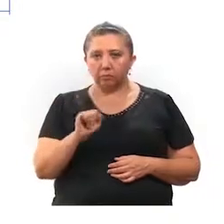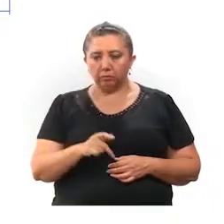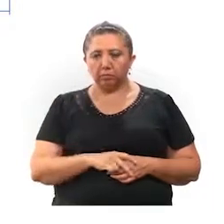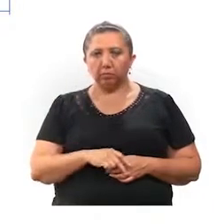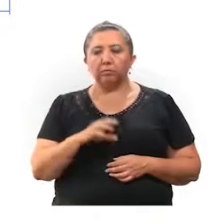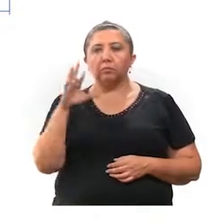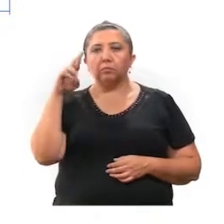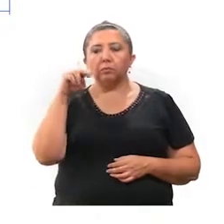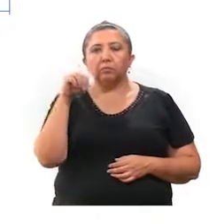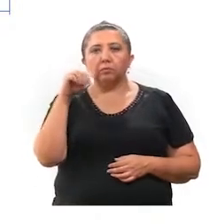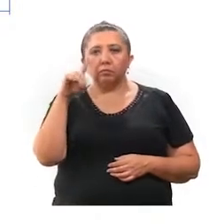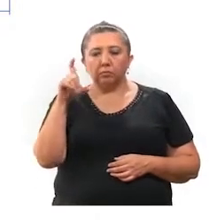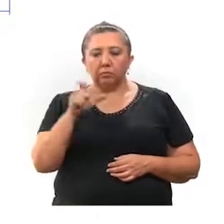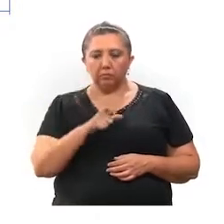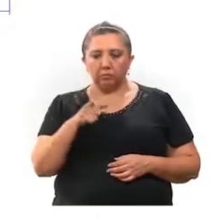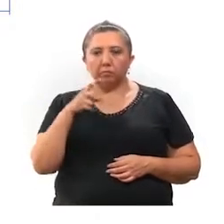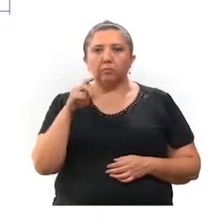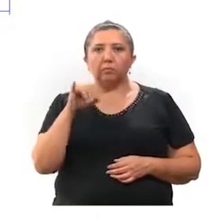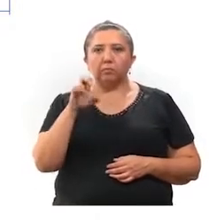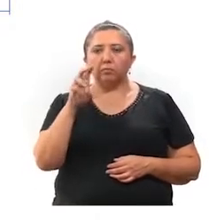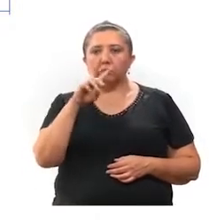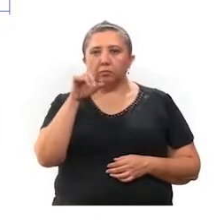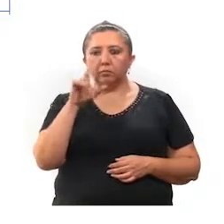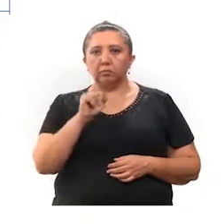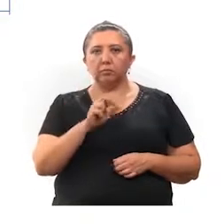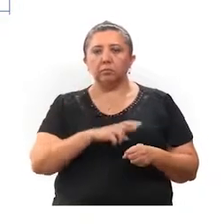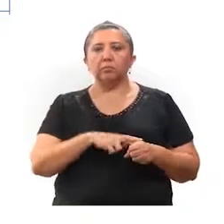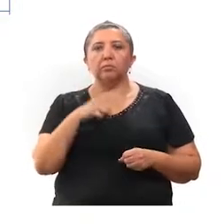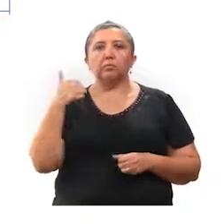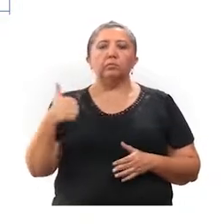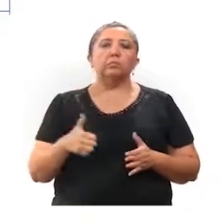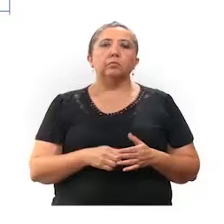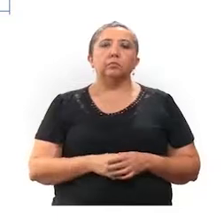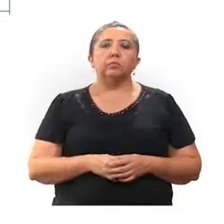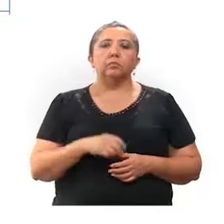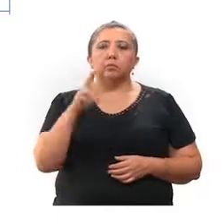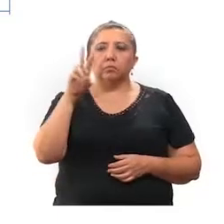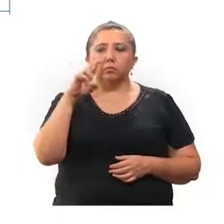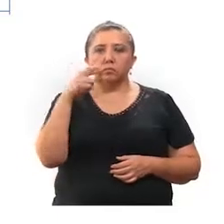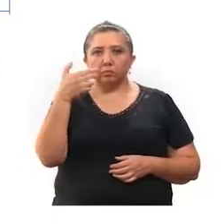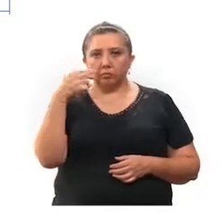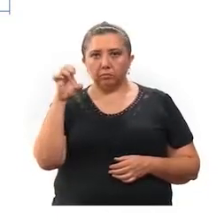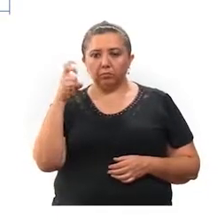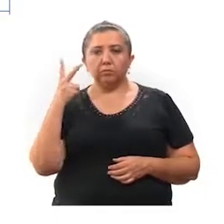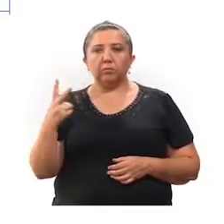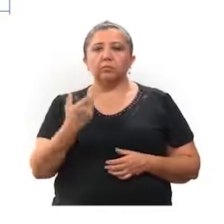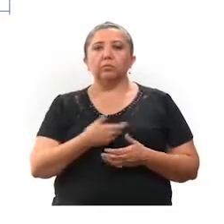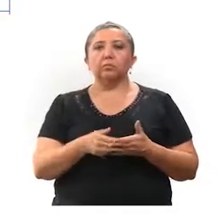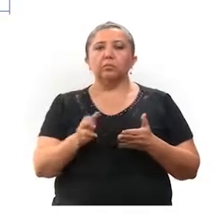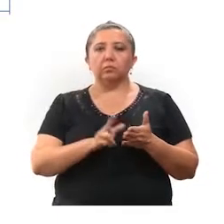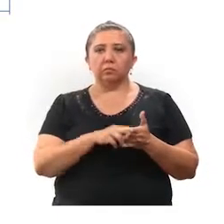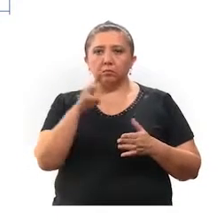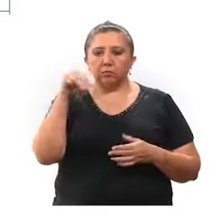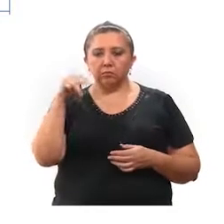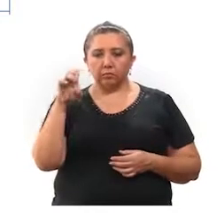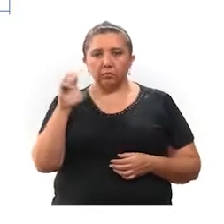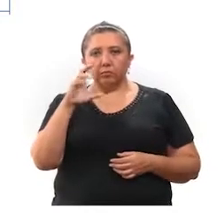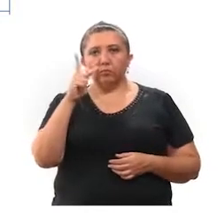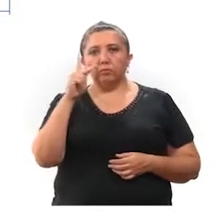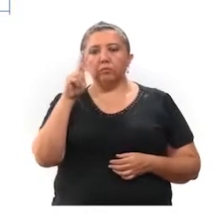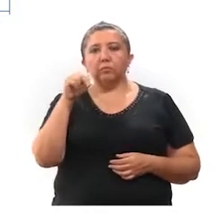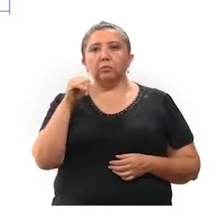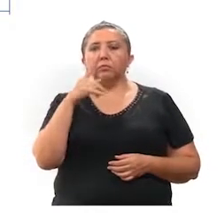Oriente, Cordemex, Industrial y Emiliano Zapata Sur, 6. Vergel 2, Los Héroes, Manuel Ávila Camacho,